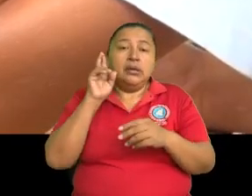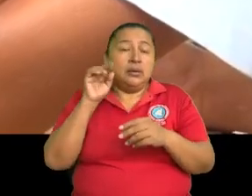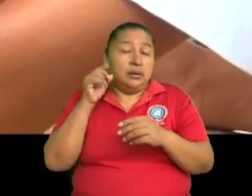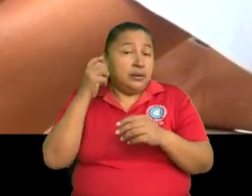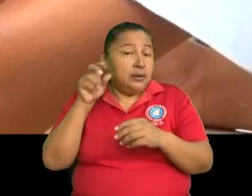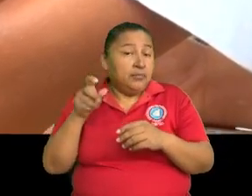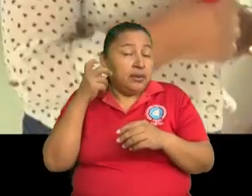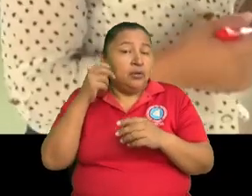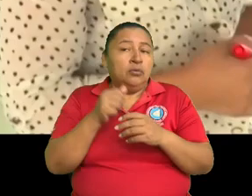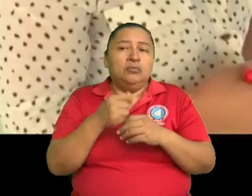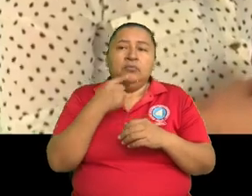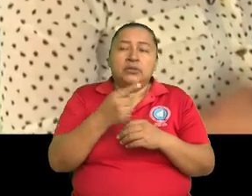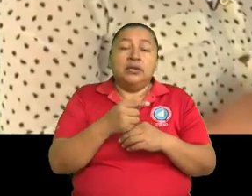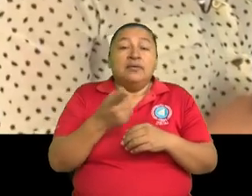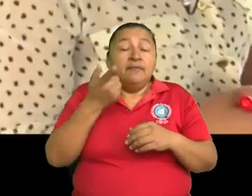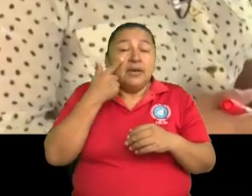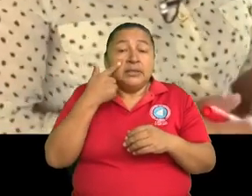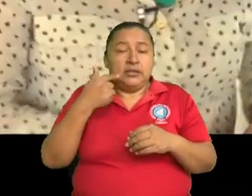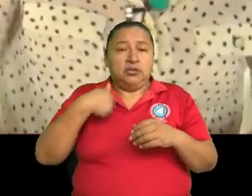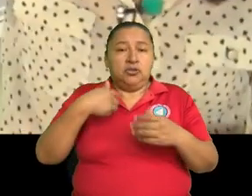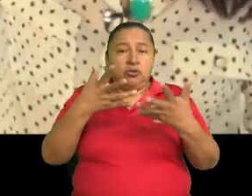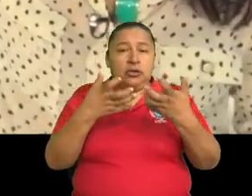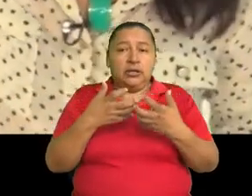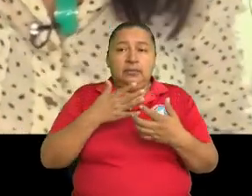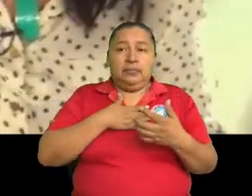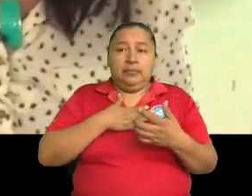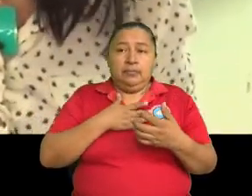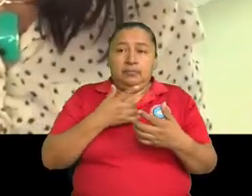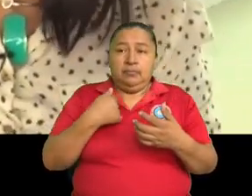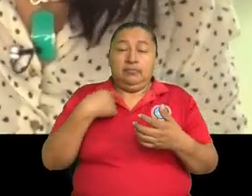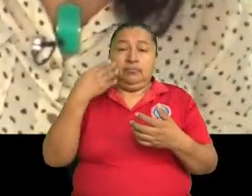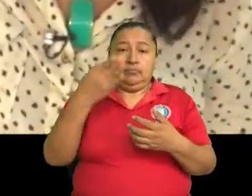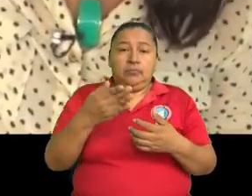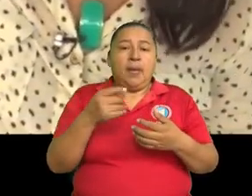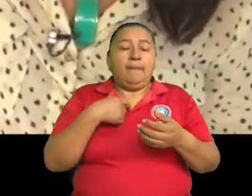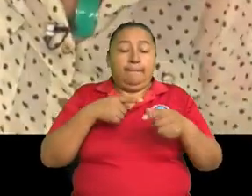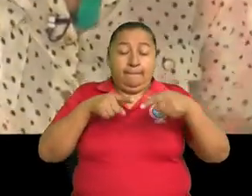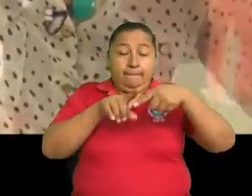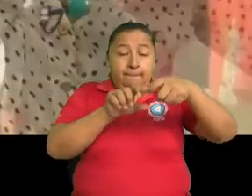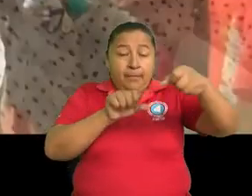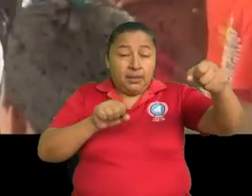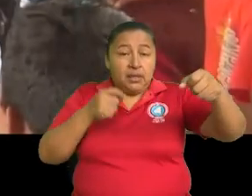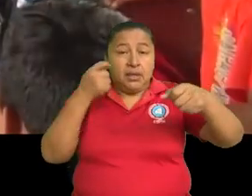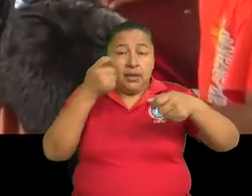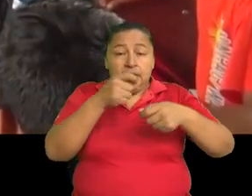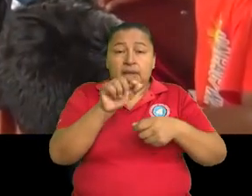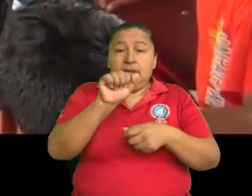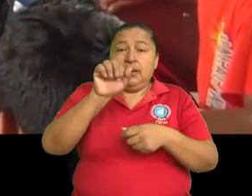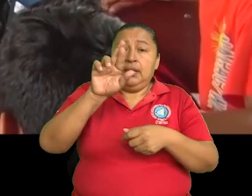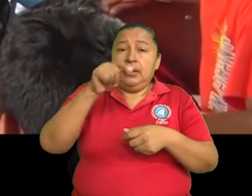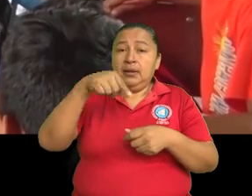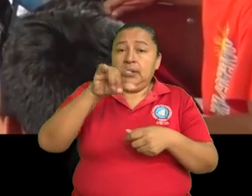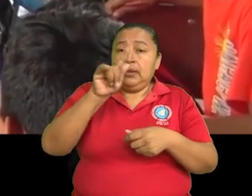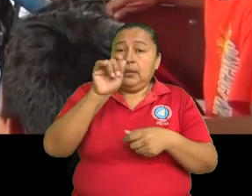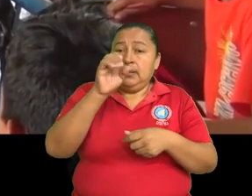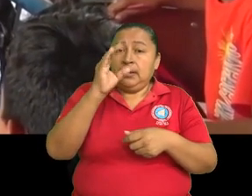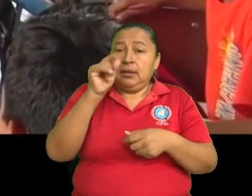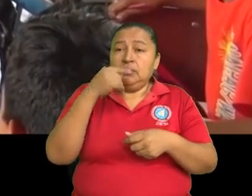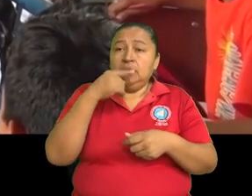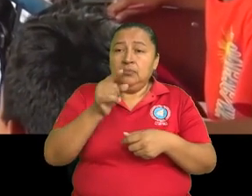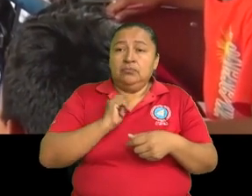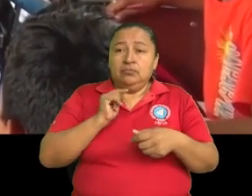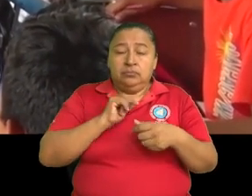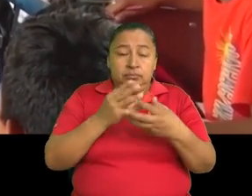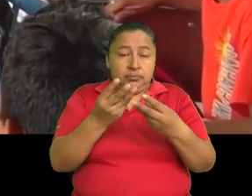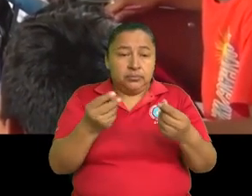entonces la están. Me decía, fíjese que yo quería que mi hijo fuera arquitecto, pero me doy cuenta, me dice, que el tema de la agraria aquí